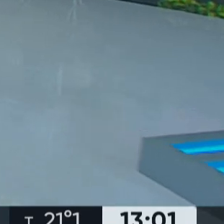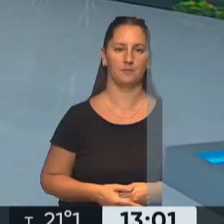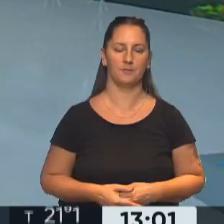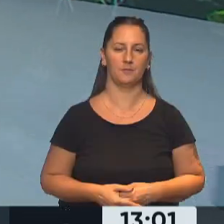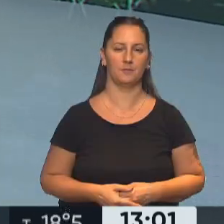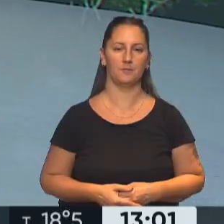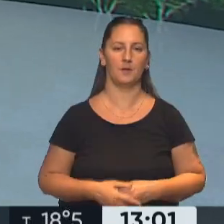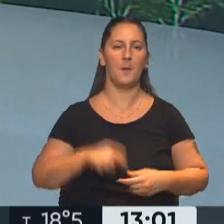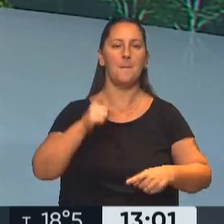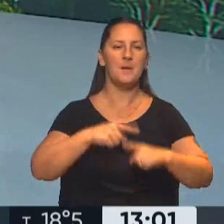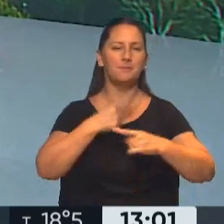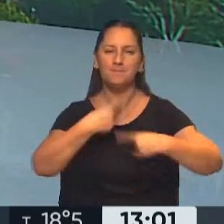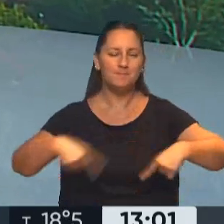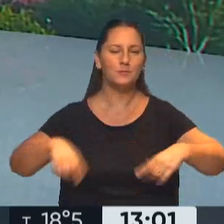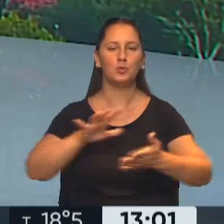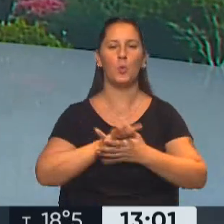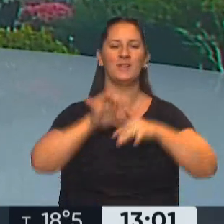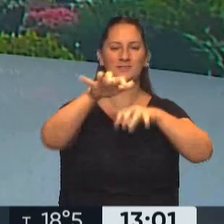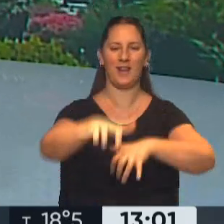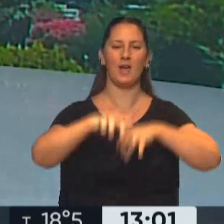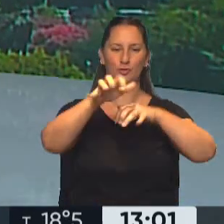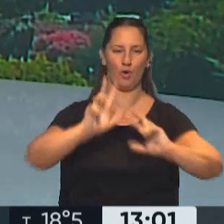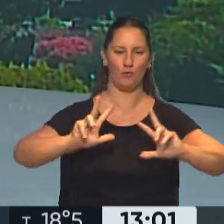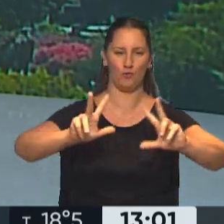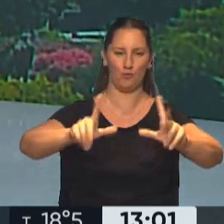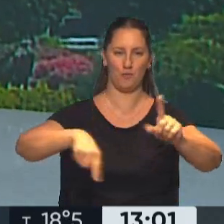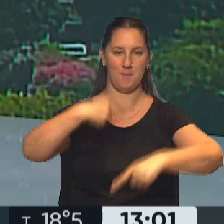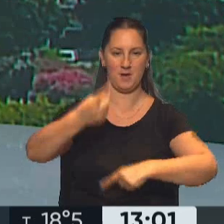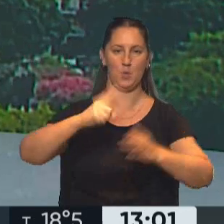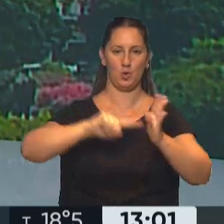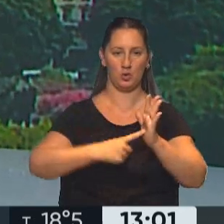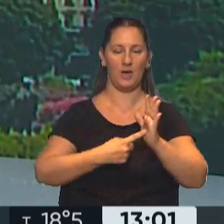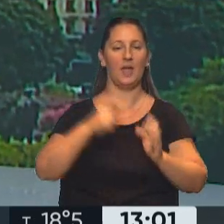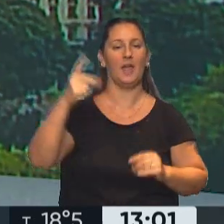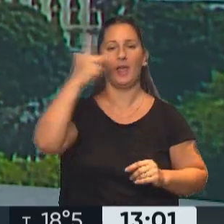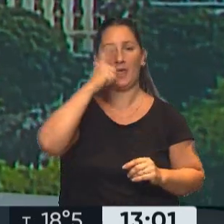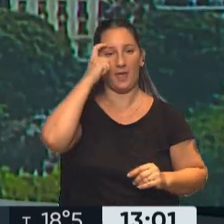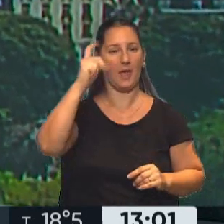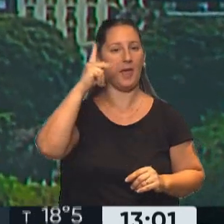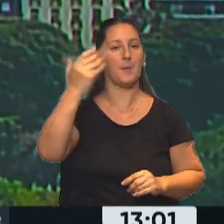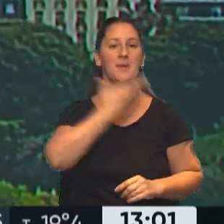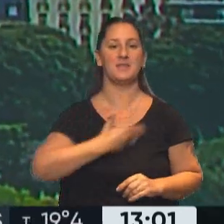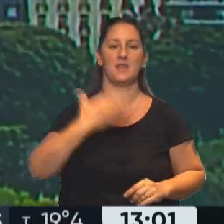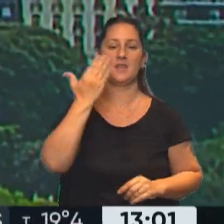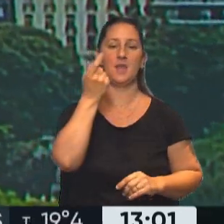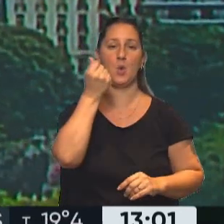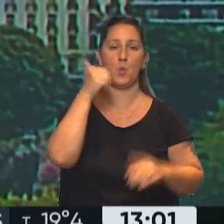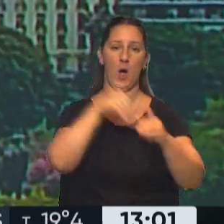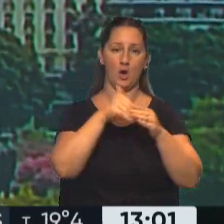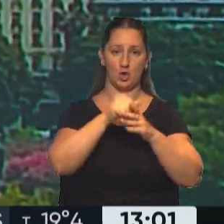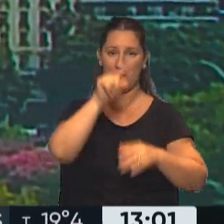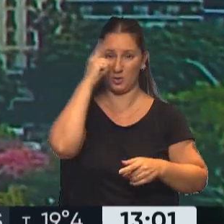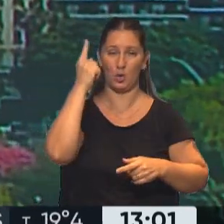repercusiones por el tractorazo de mañana en la ciudad de Buenos Aires. Se pronunciaron, por ejemplo, Eduardo Hecker, presidente del Banco Nación, una entidad que